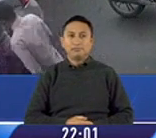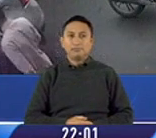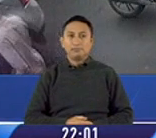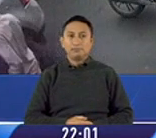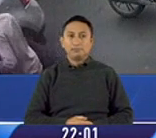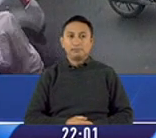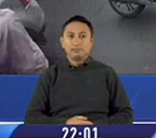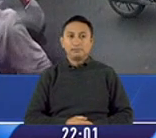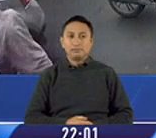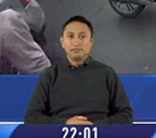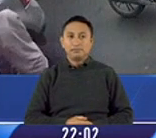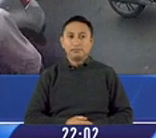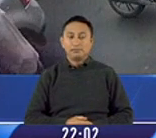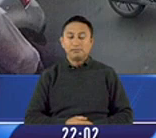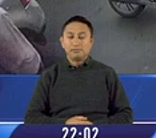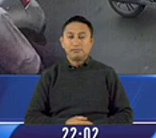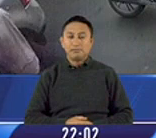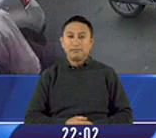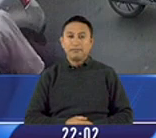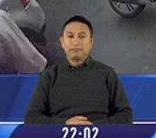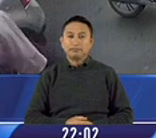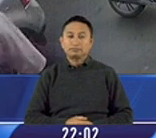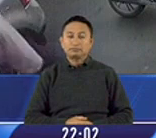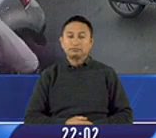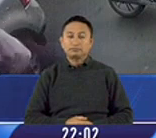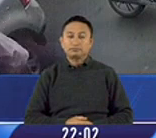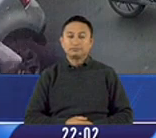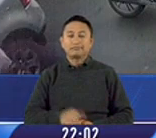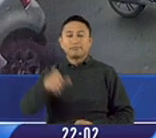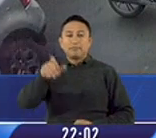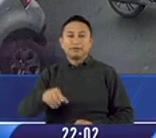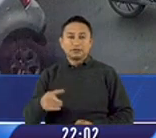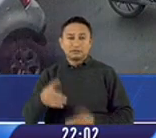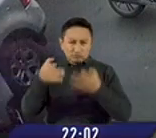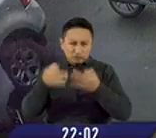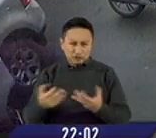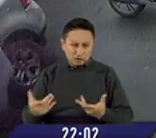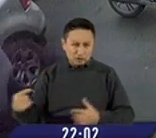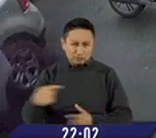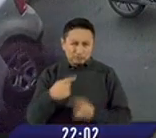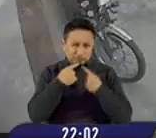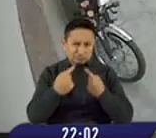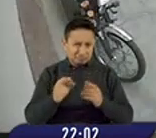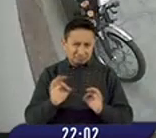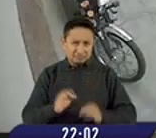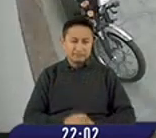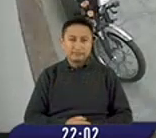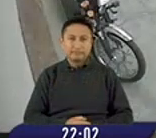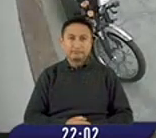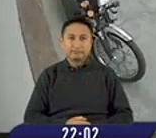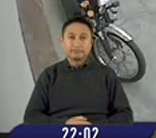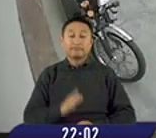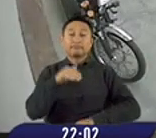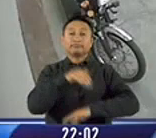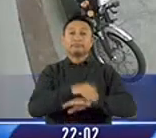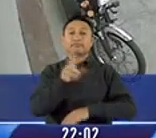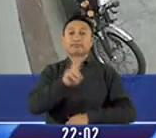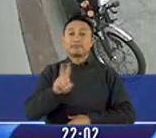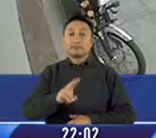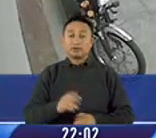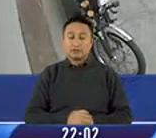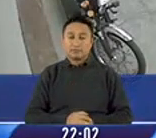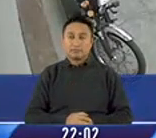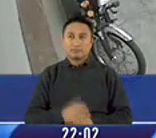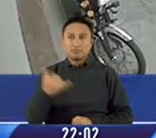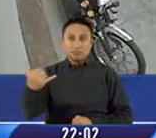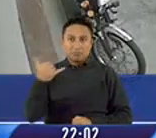de informaciones que salen de fuentes no confiables, digámosle de esta manera. Hasta la tarde de este viernes, no